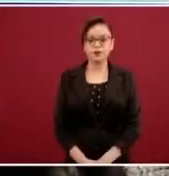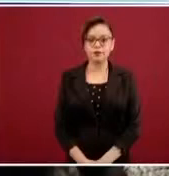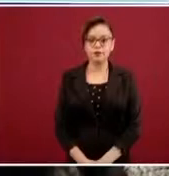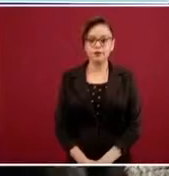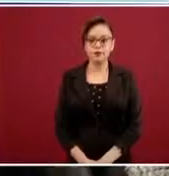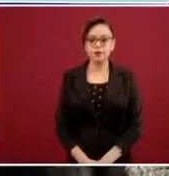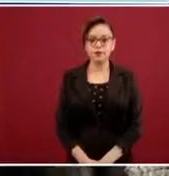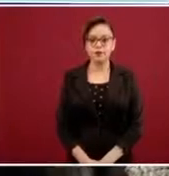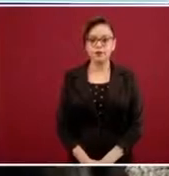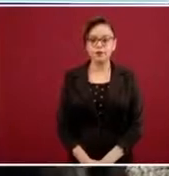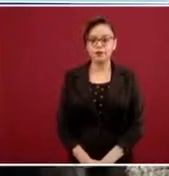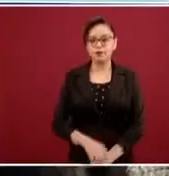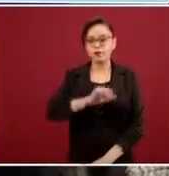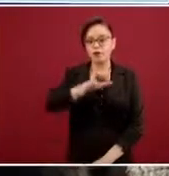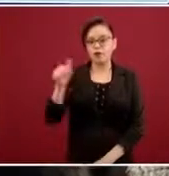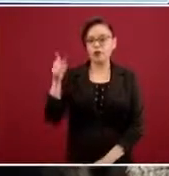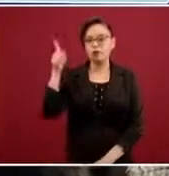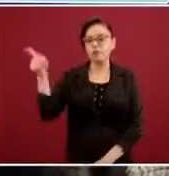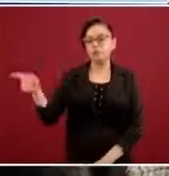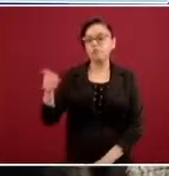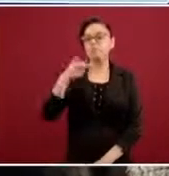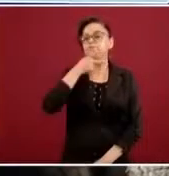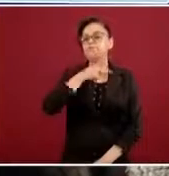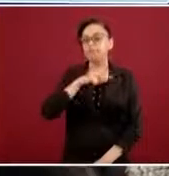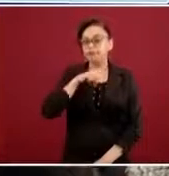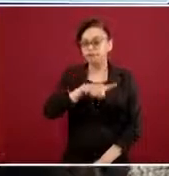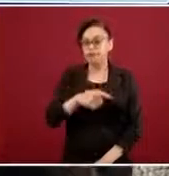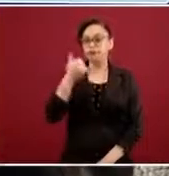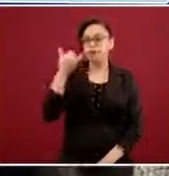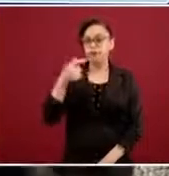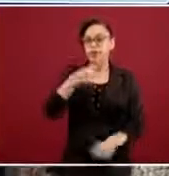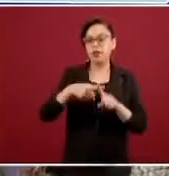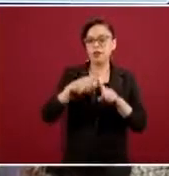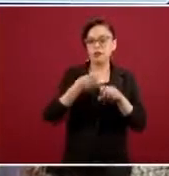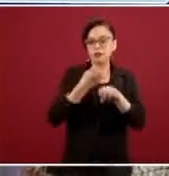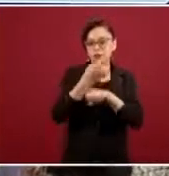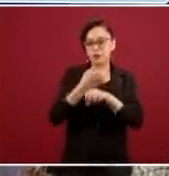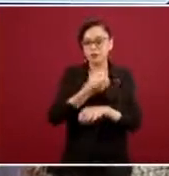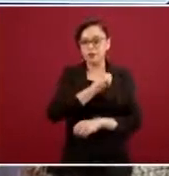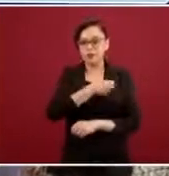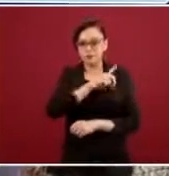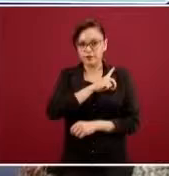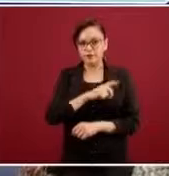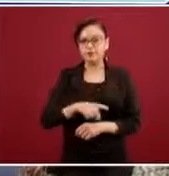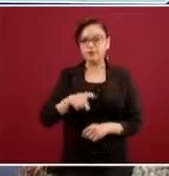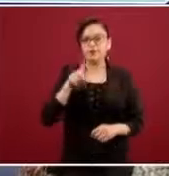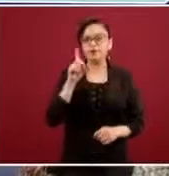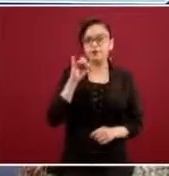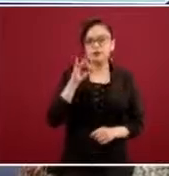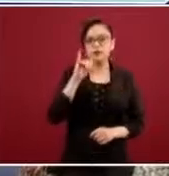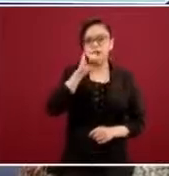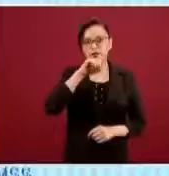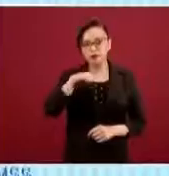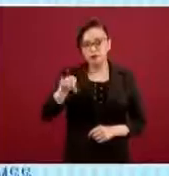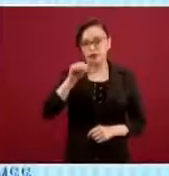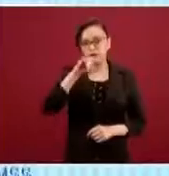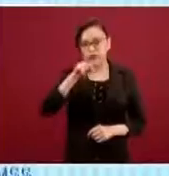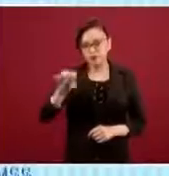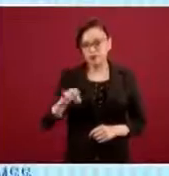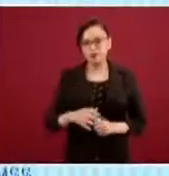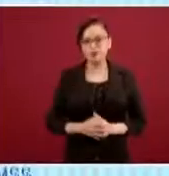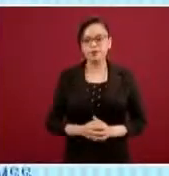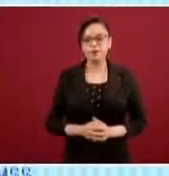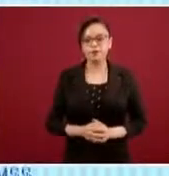Y las que son de Pemex, las que son de los sistemas estatales de salud, del DIF, del ISSSTE, del IMSS Oportunidades, del